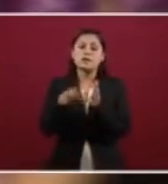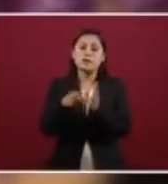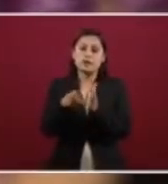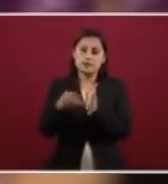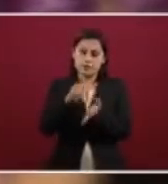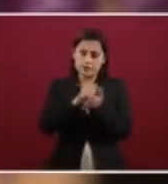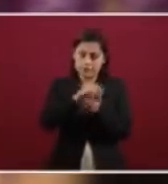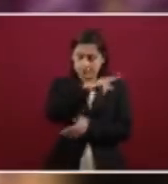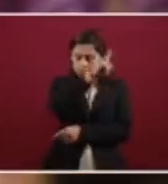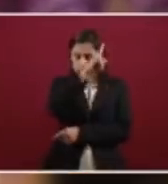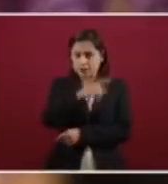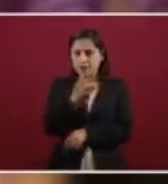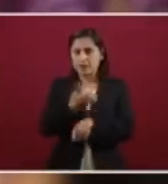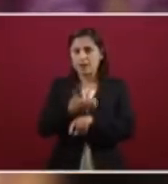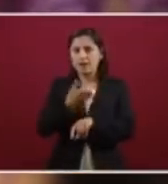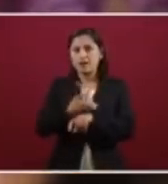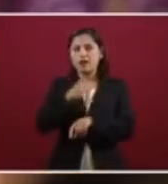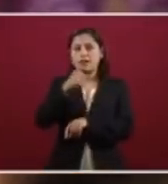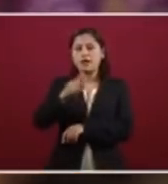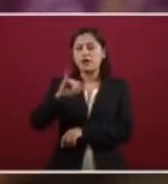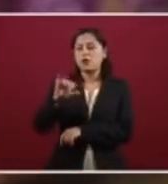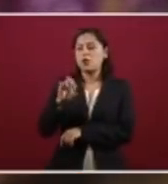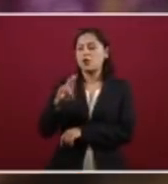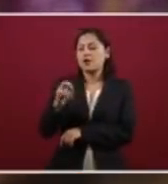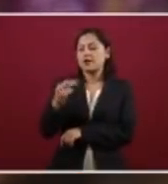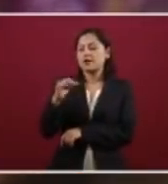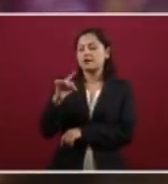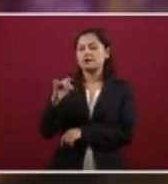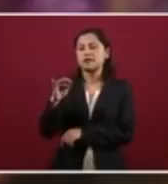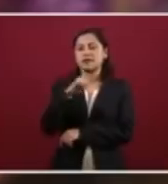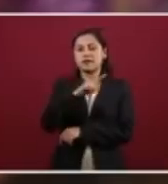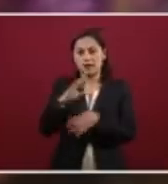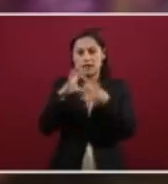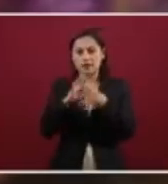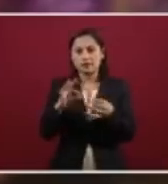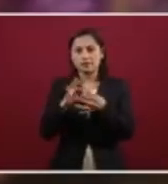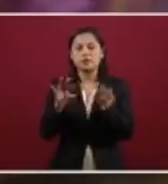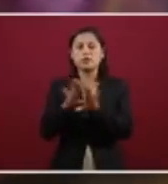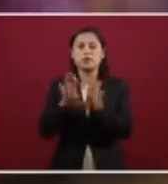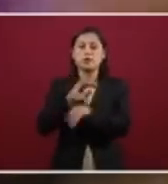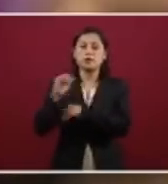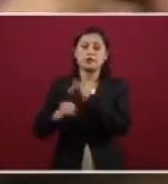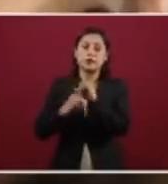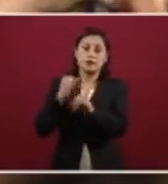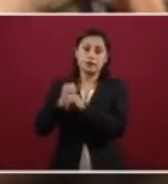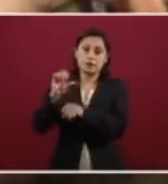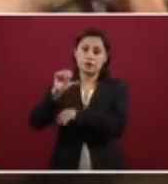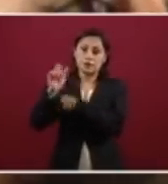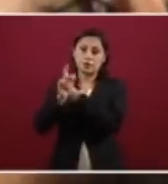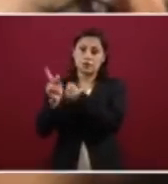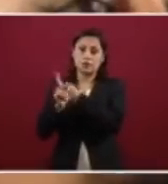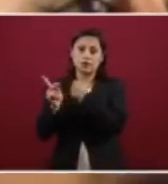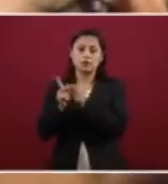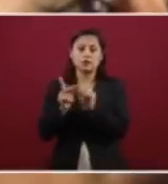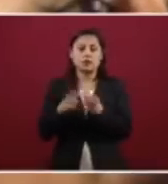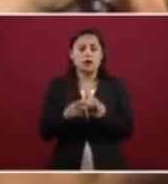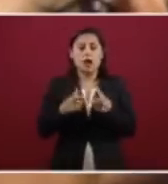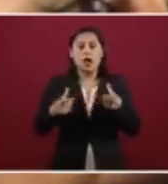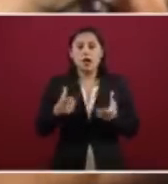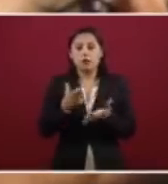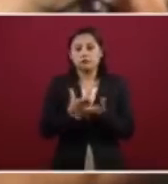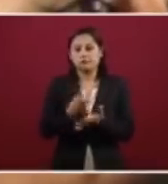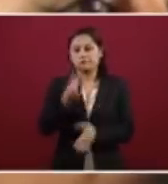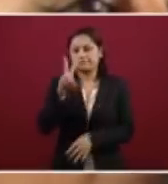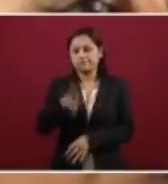el exsecretario de Exteriores, Jorge Castañeda, dice que debido a la recesión internacional, el crecimiento de la economía será cero, y que de